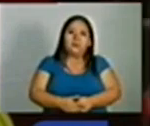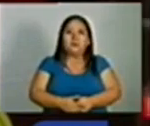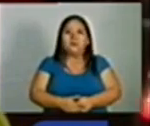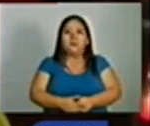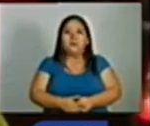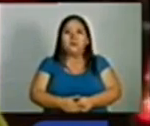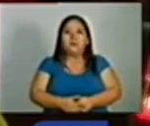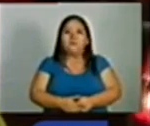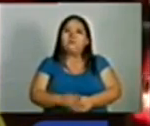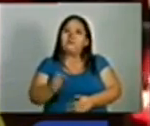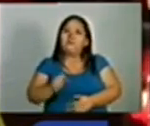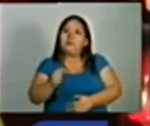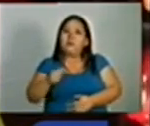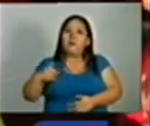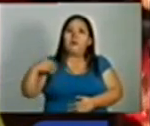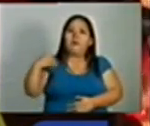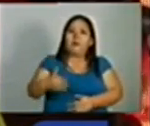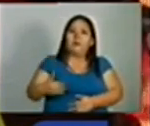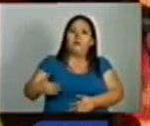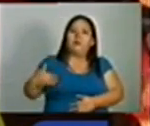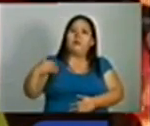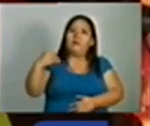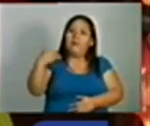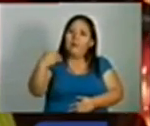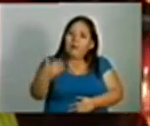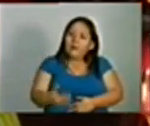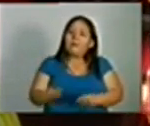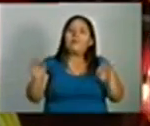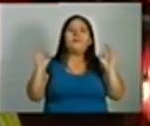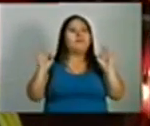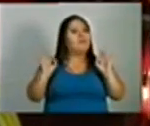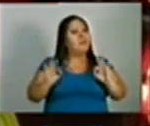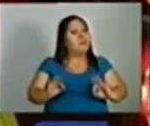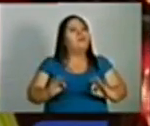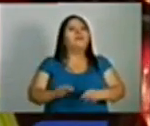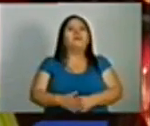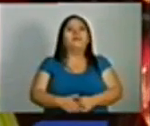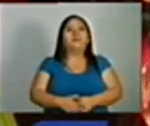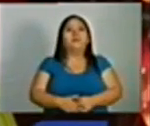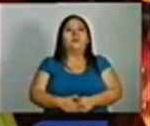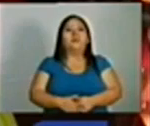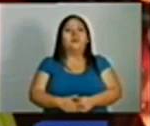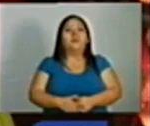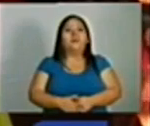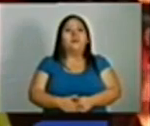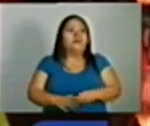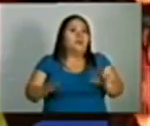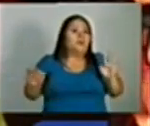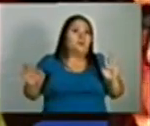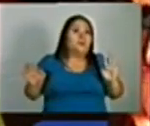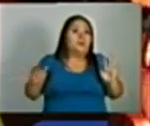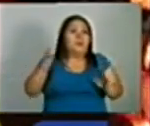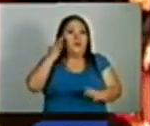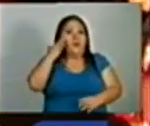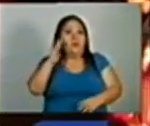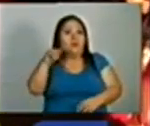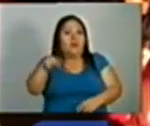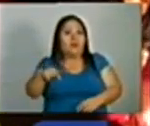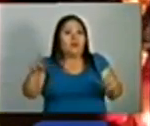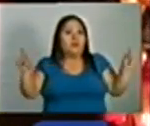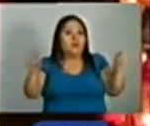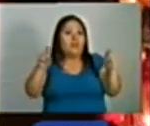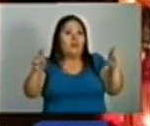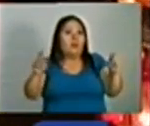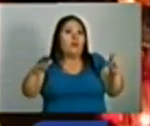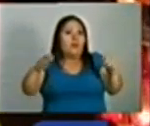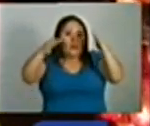me alegro pues que cada año crezca esta tradición, ¿verdad? Es el, no sé si saben que lo que celebramos es el